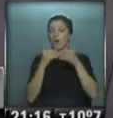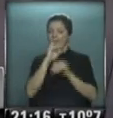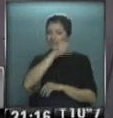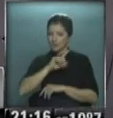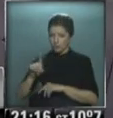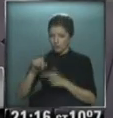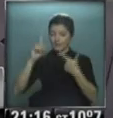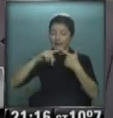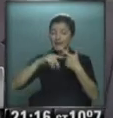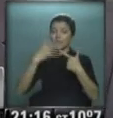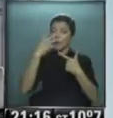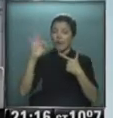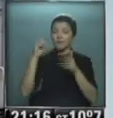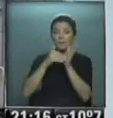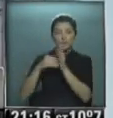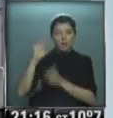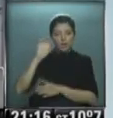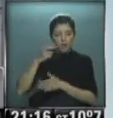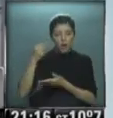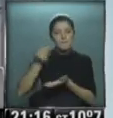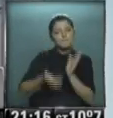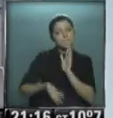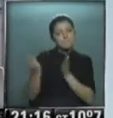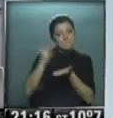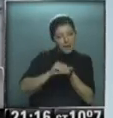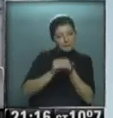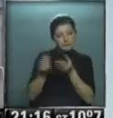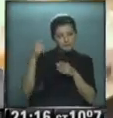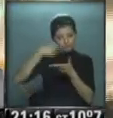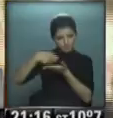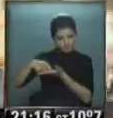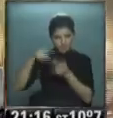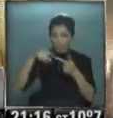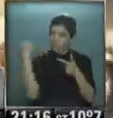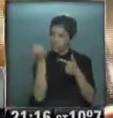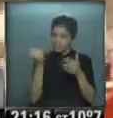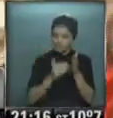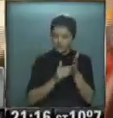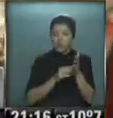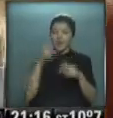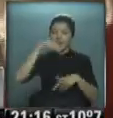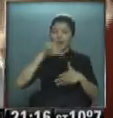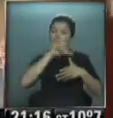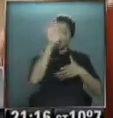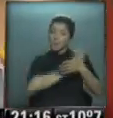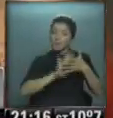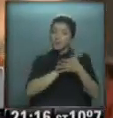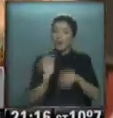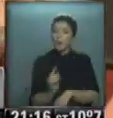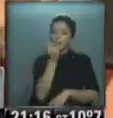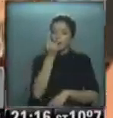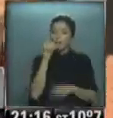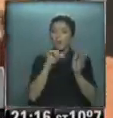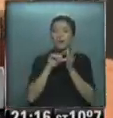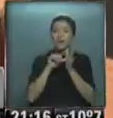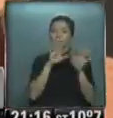de más de 40 millones de dólares, o sea que es una cosa importantísima. En Latinoamérica, el único país que tiene algo similar es Brasil, que es